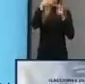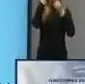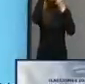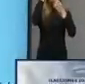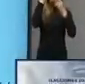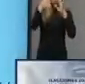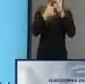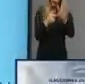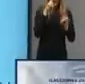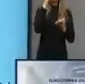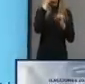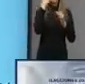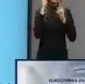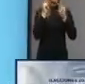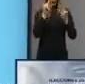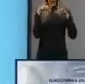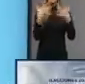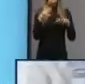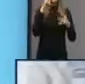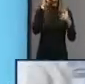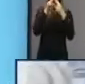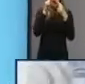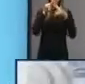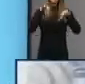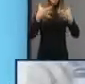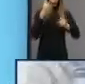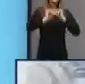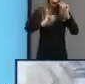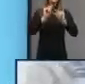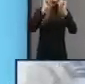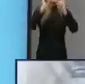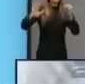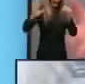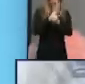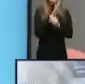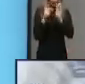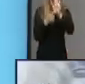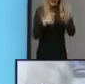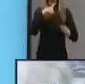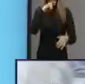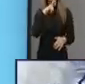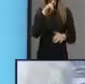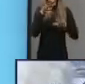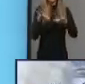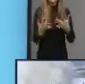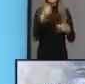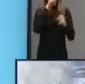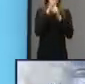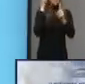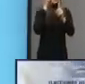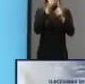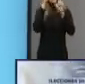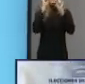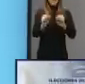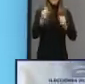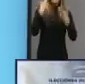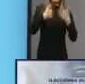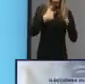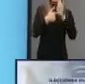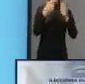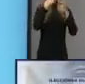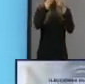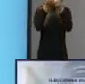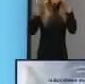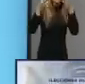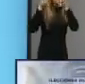directo que nos da a conocer cómo poco a poco se está llenando el obelisco y cómo hasta allá acuden los correligionarios, quienes